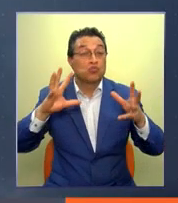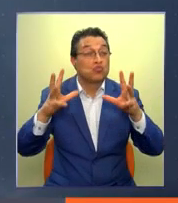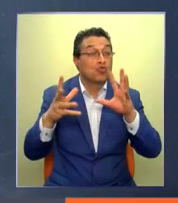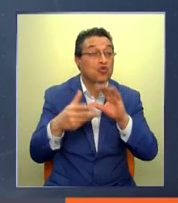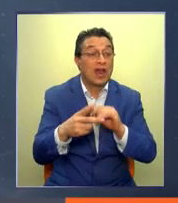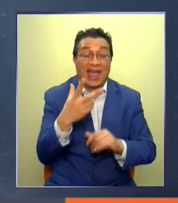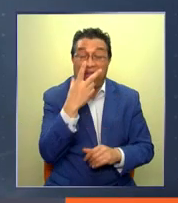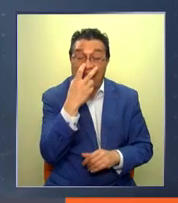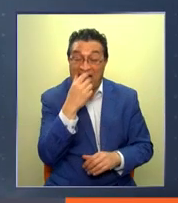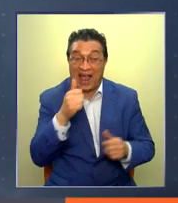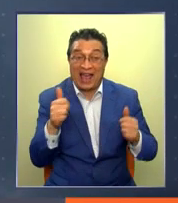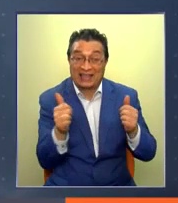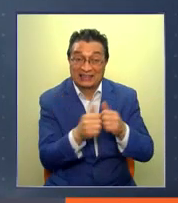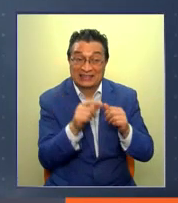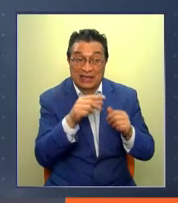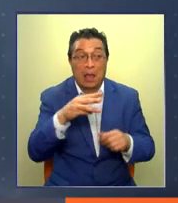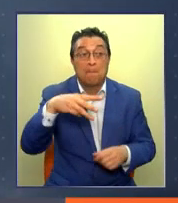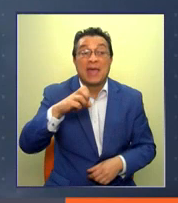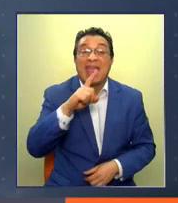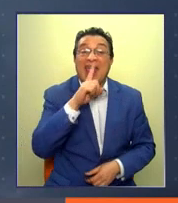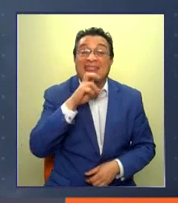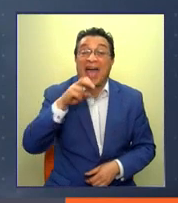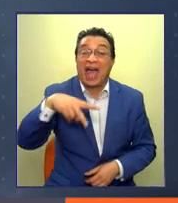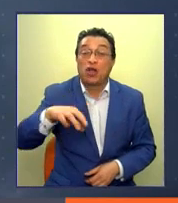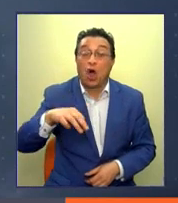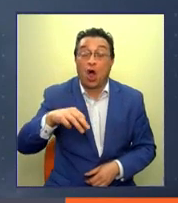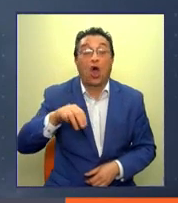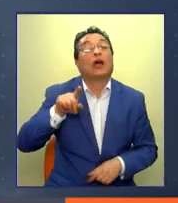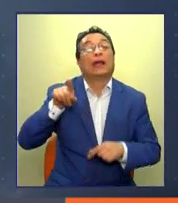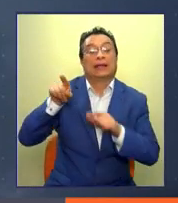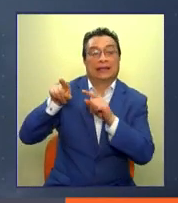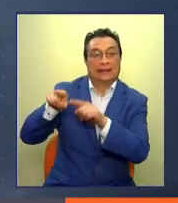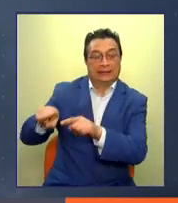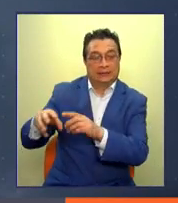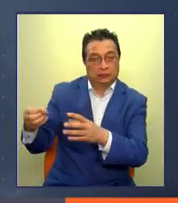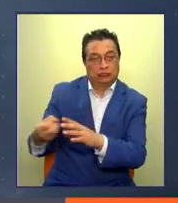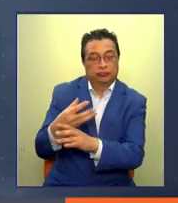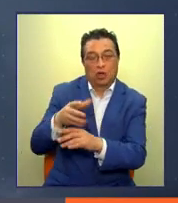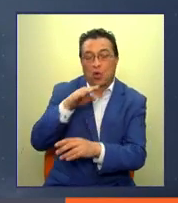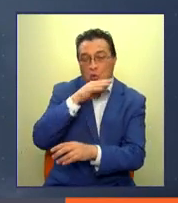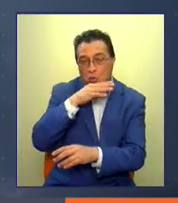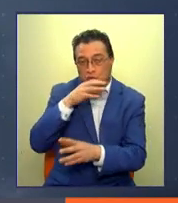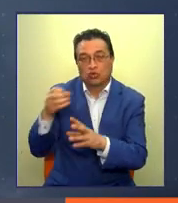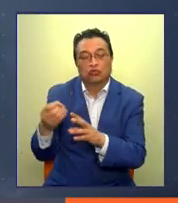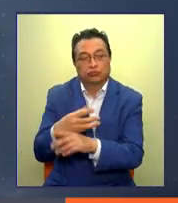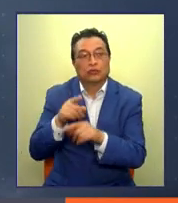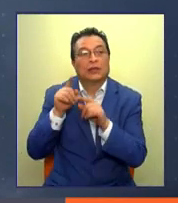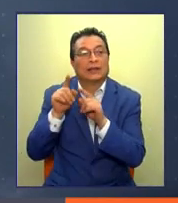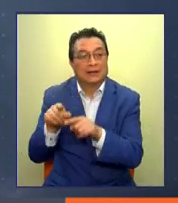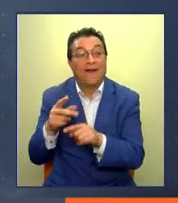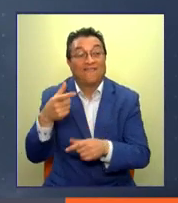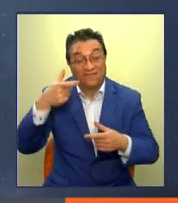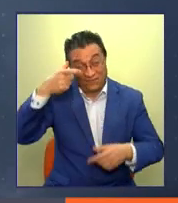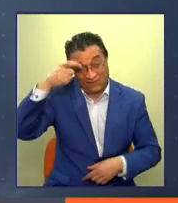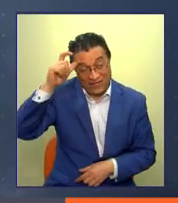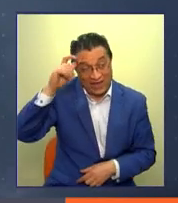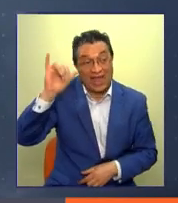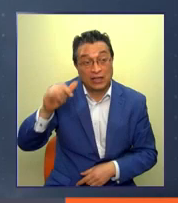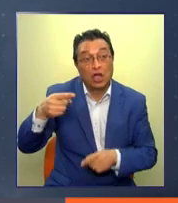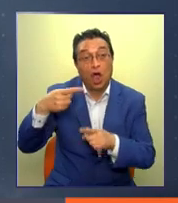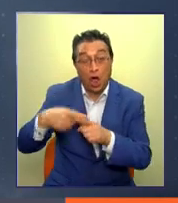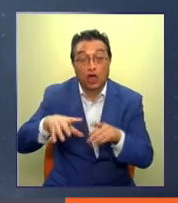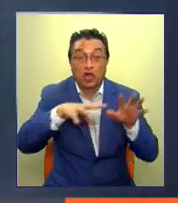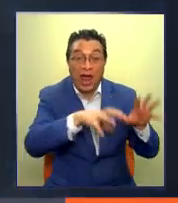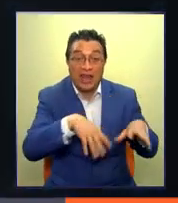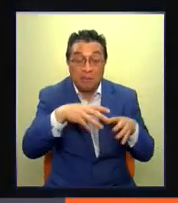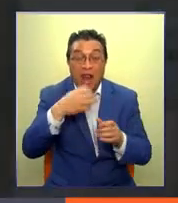gases contaminantes como el metano proviene de la generación de energía y el uso de combustibles fósiles. Las vacas y otros animales